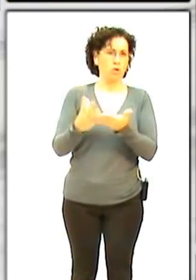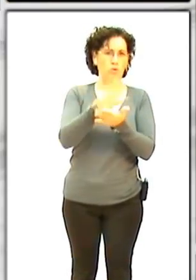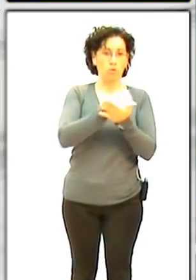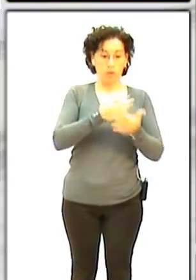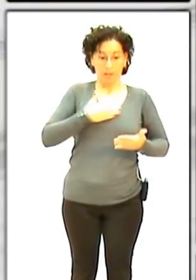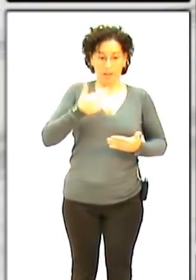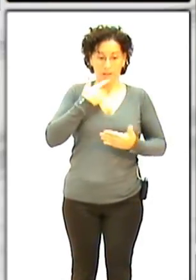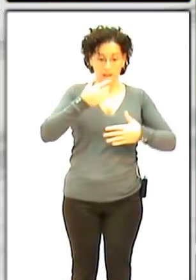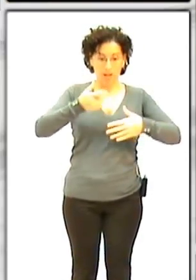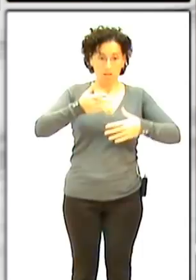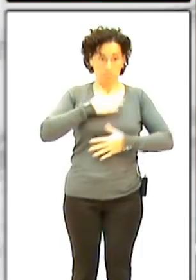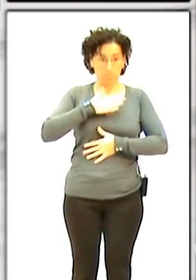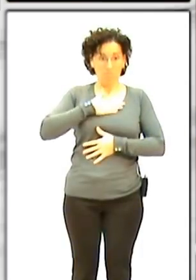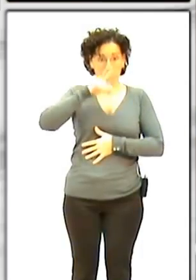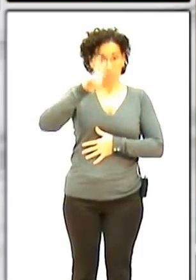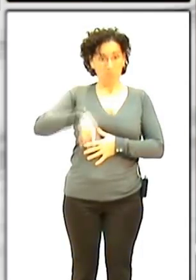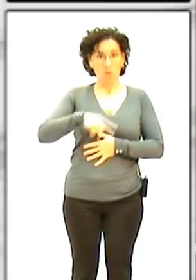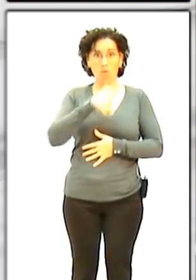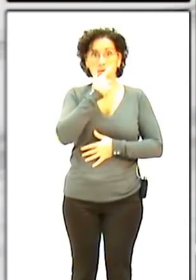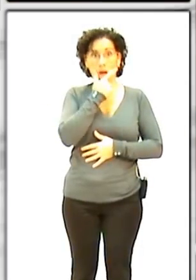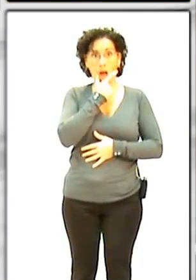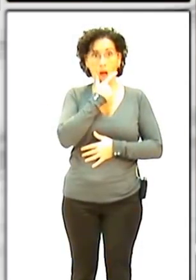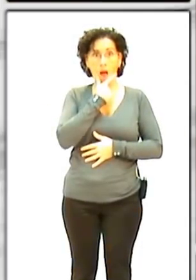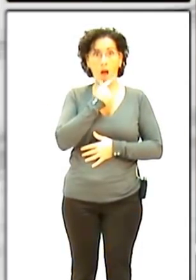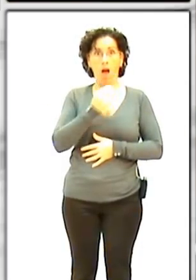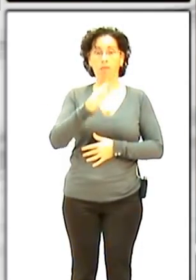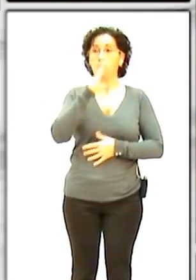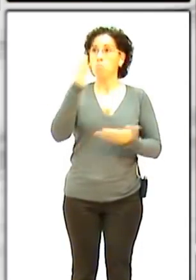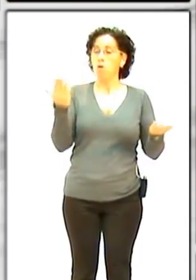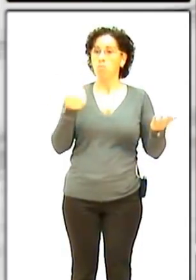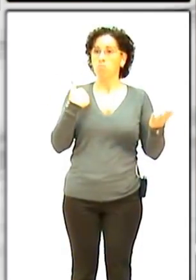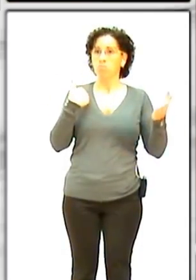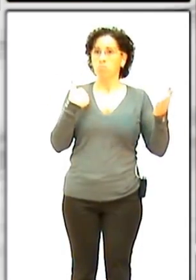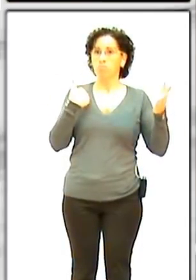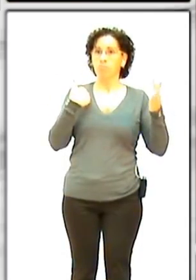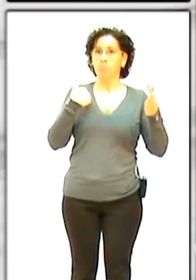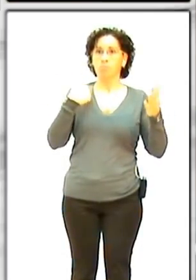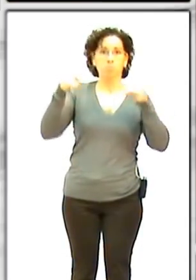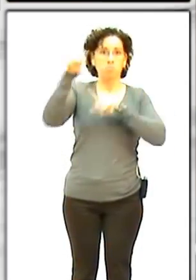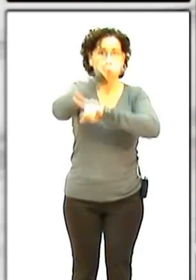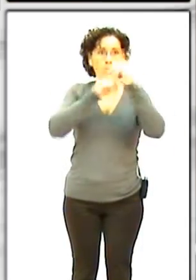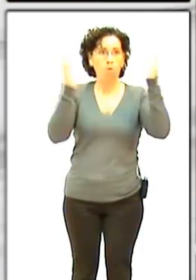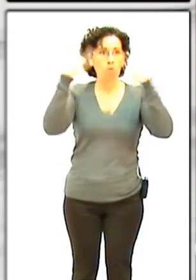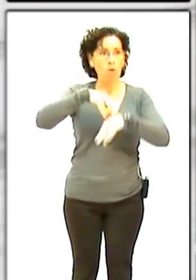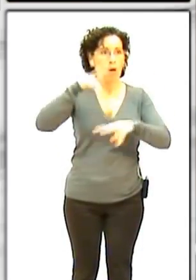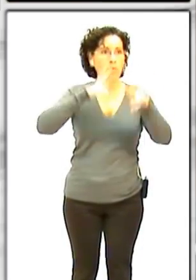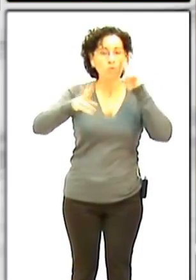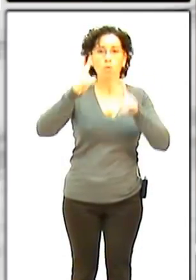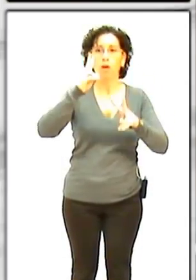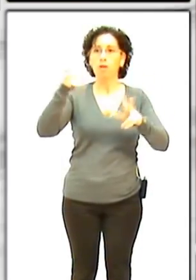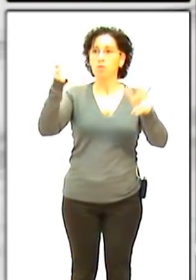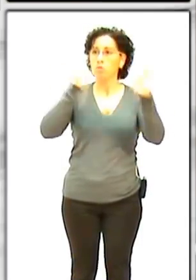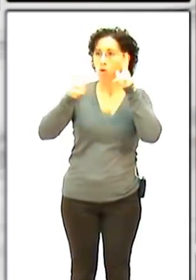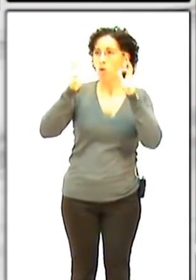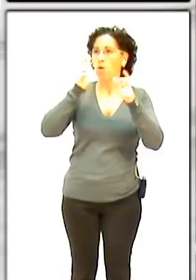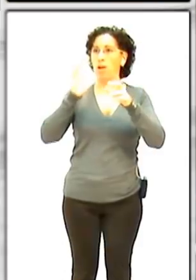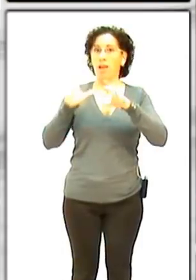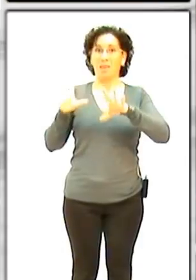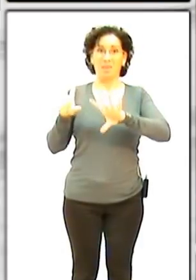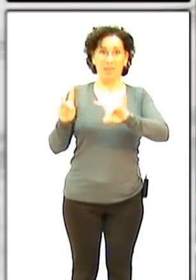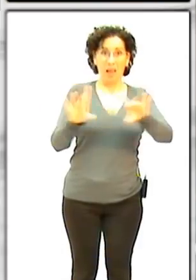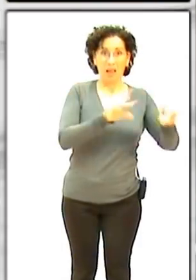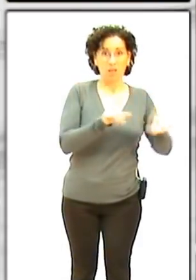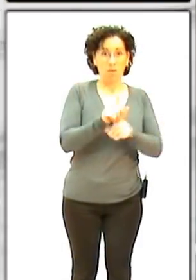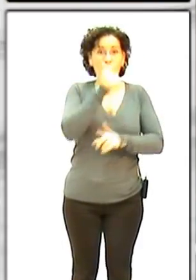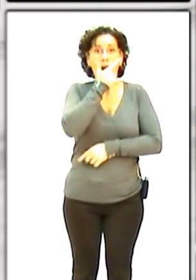para nosotros, que tenemos todas las posibilidades visuales, sonoras, táctiles, para otras